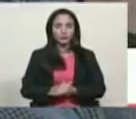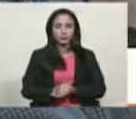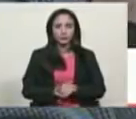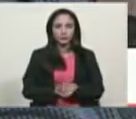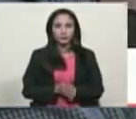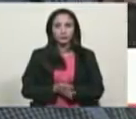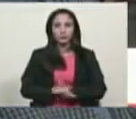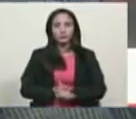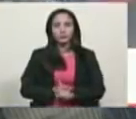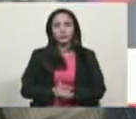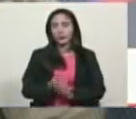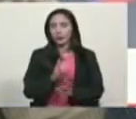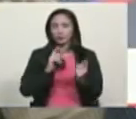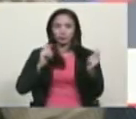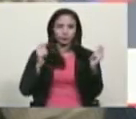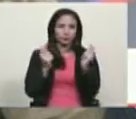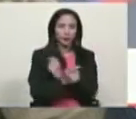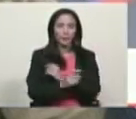marcó un comienzo de una era